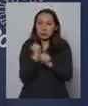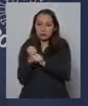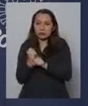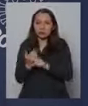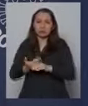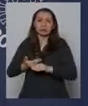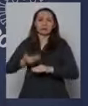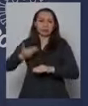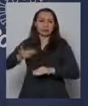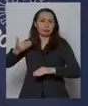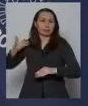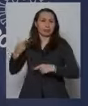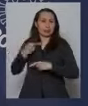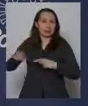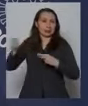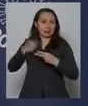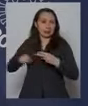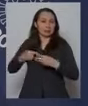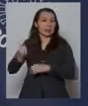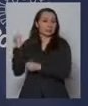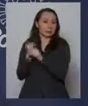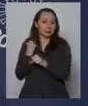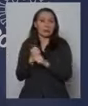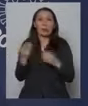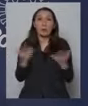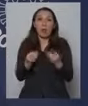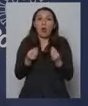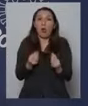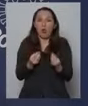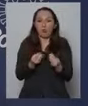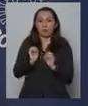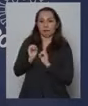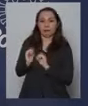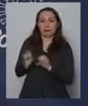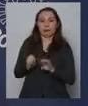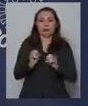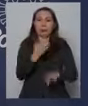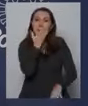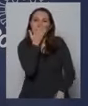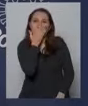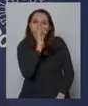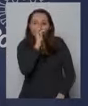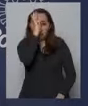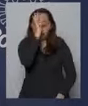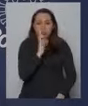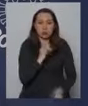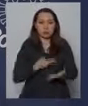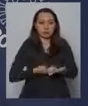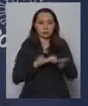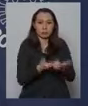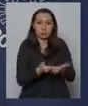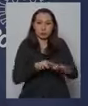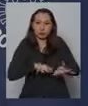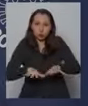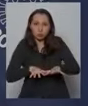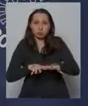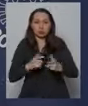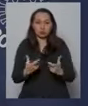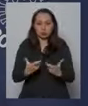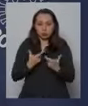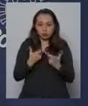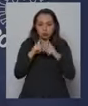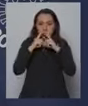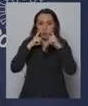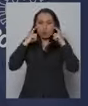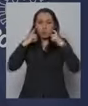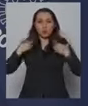ya hace varias semanas para poder, obviamente, capacitarlos de la mejor forma posible, entregándoles los elementos de protección